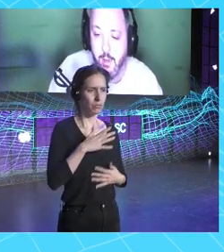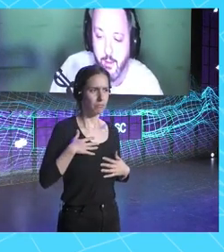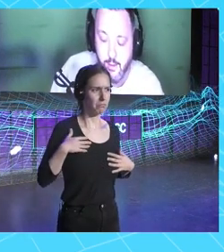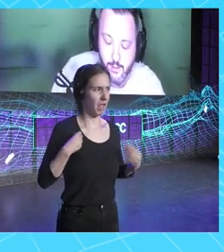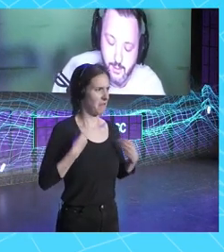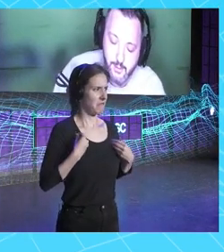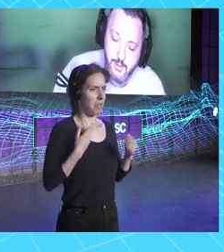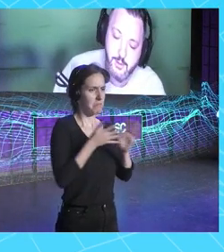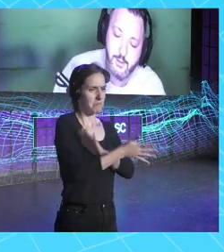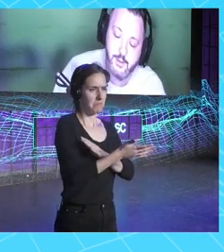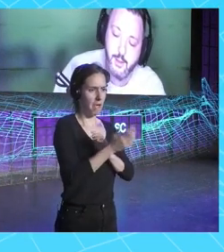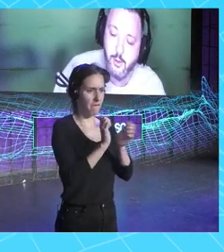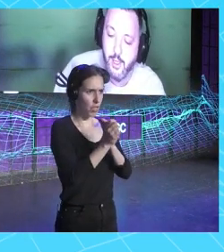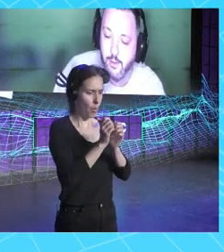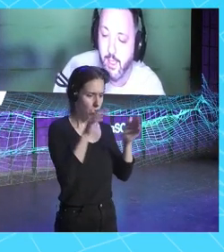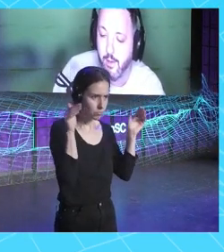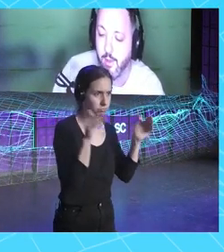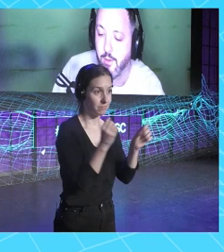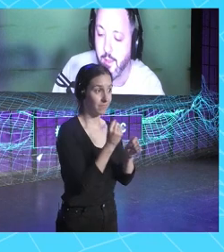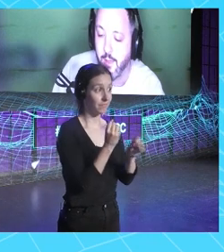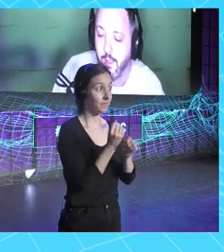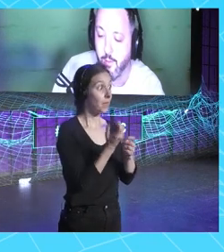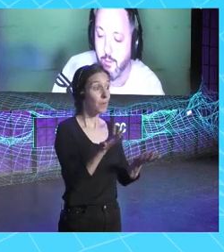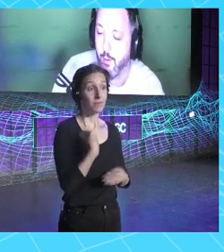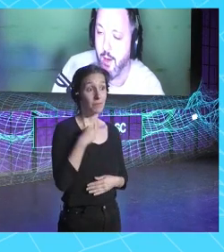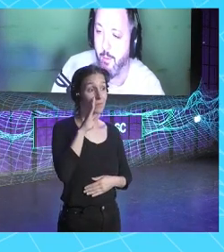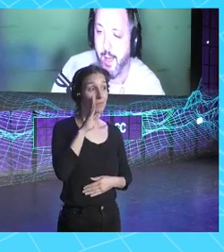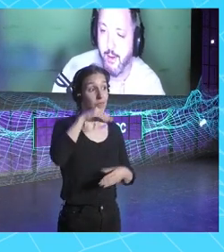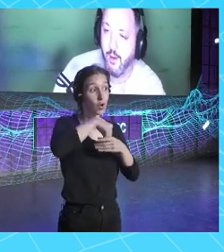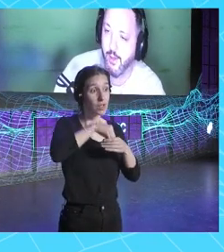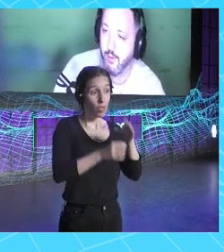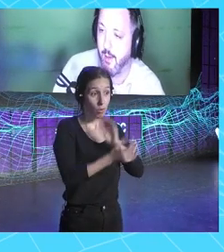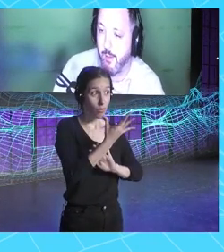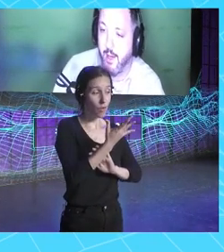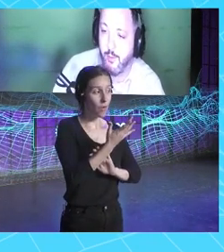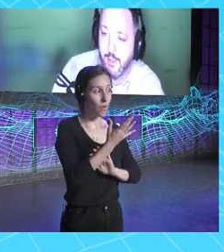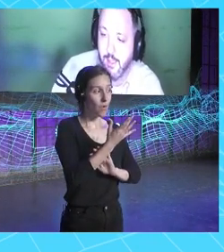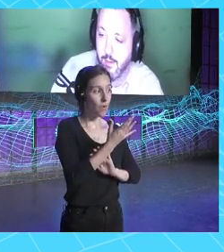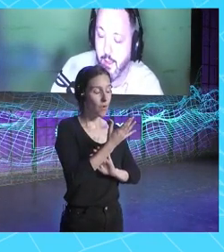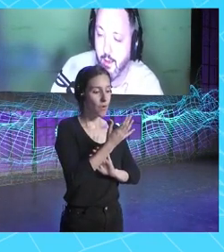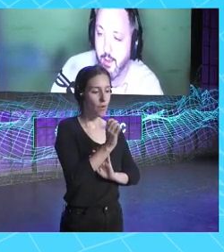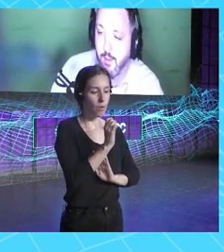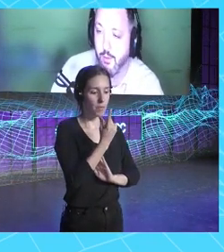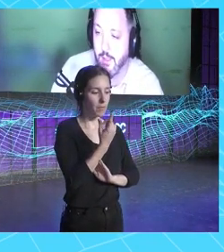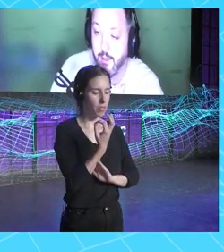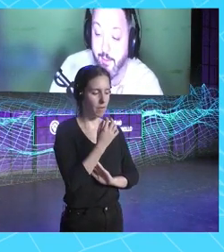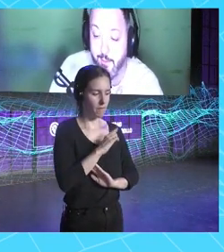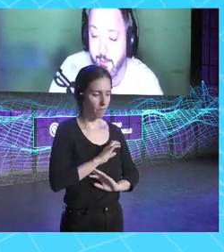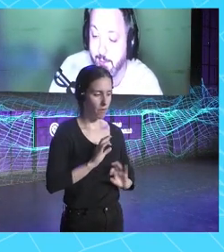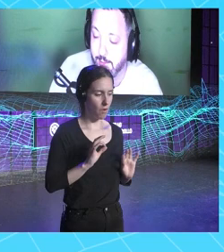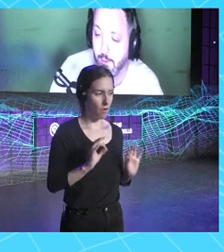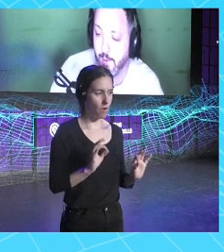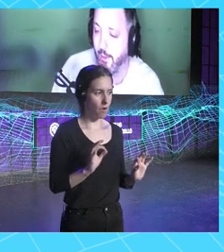vida y con esto de la creación de contenido dije me voy a acomplejar yo ahora porque la primera respuesta es sentir Pues sí claro